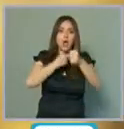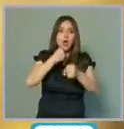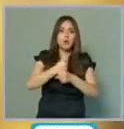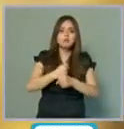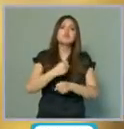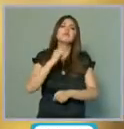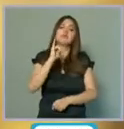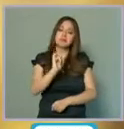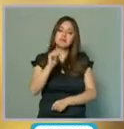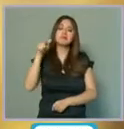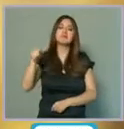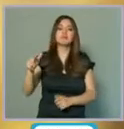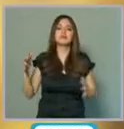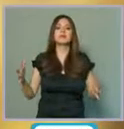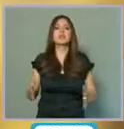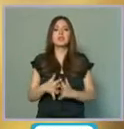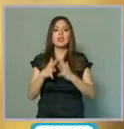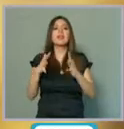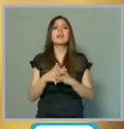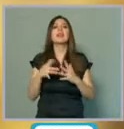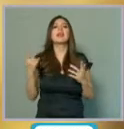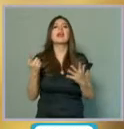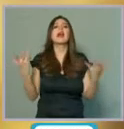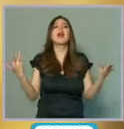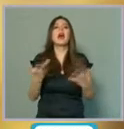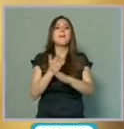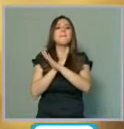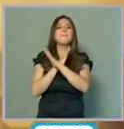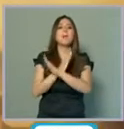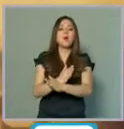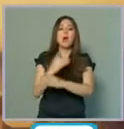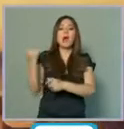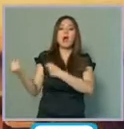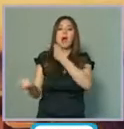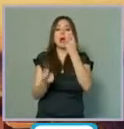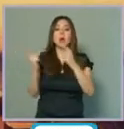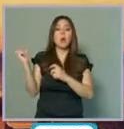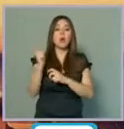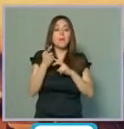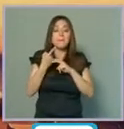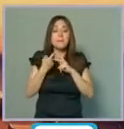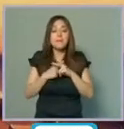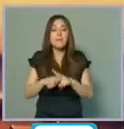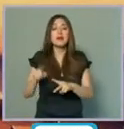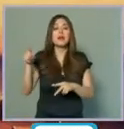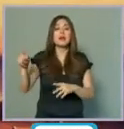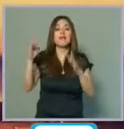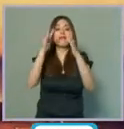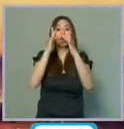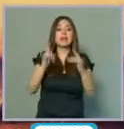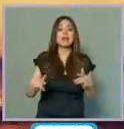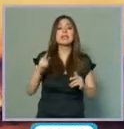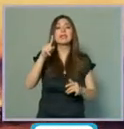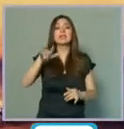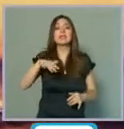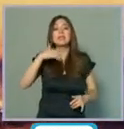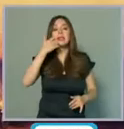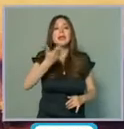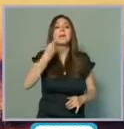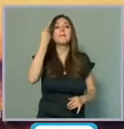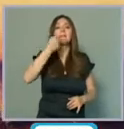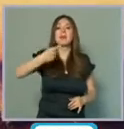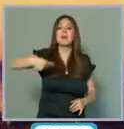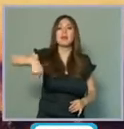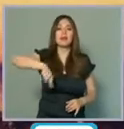Sí. porque lo que hicieron fue bloquear. Al principio los franceses intentaron... Ese era el ataque, digamos, sí, ¿no? fue El bloquear bloqueo.